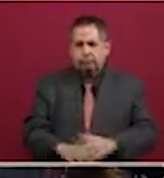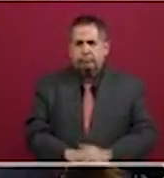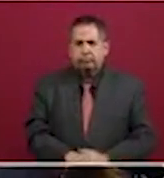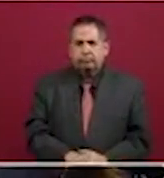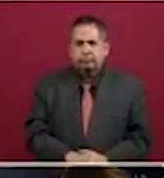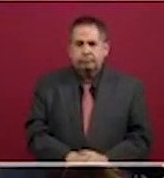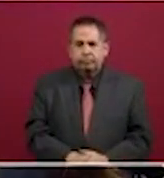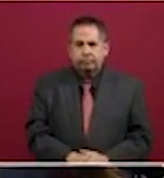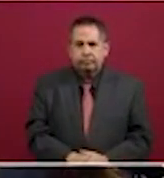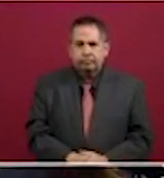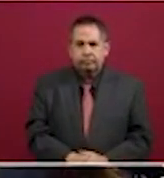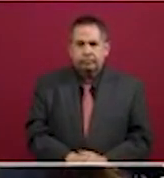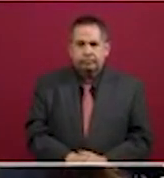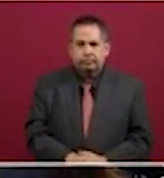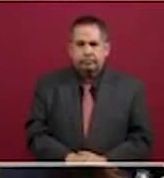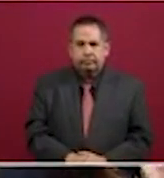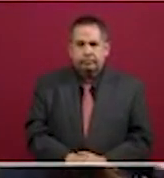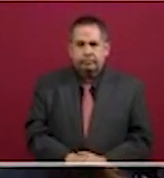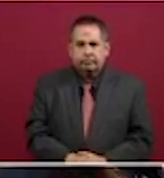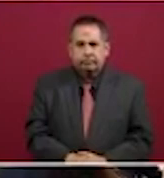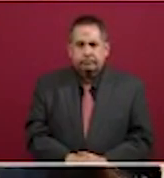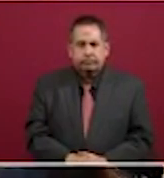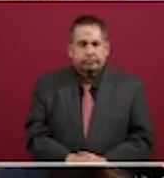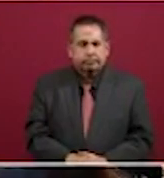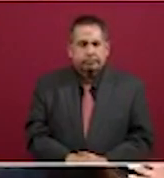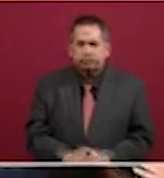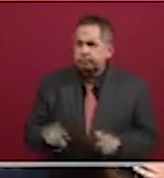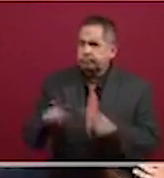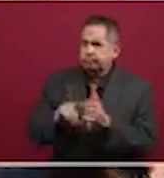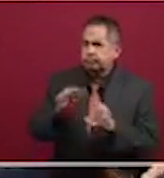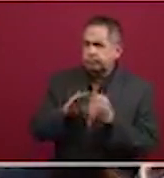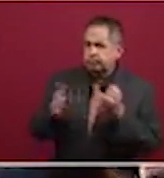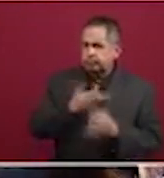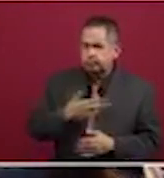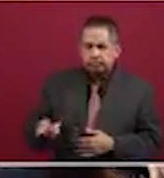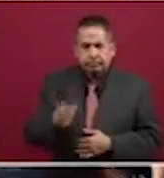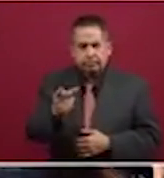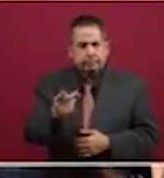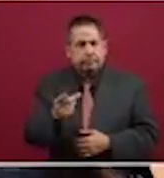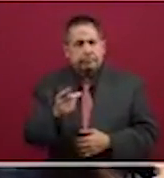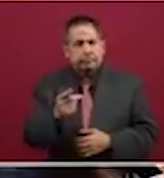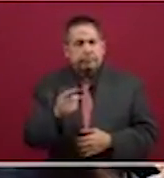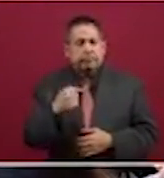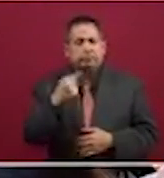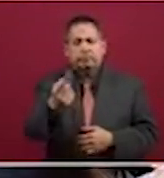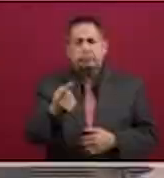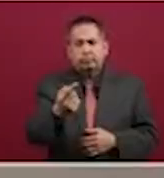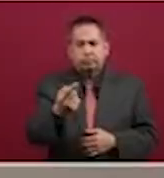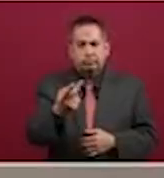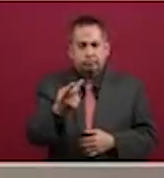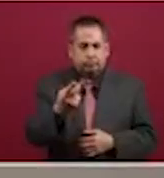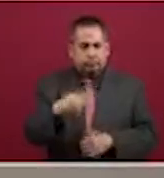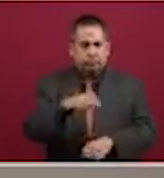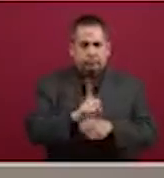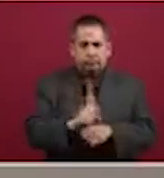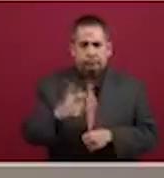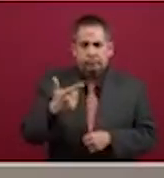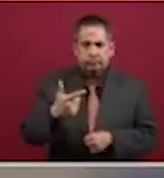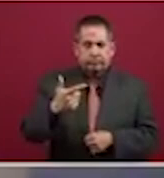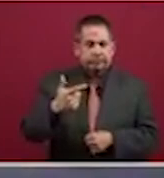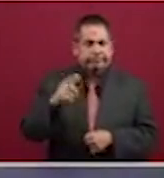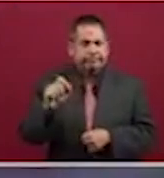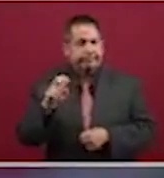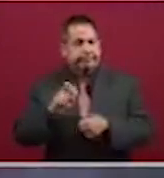nada más una pregunta al presidente estamos a un par de semanas de que se lleva a cabo la juve el g20 en japón